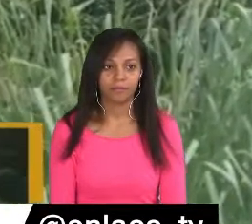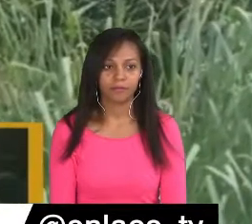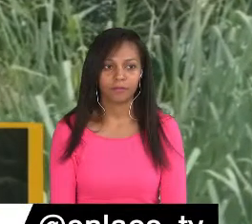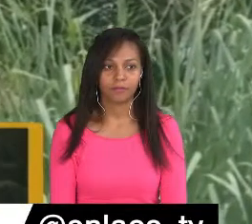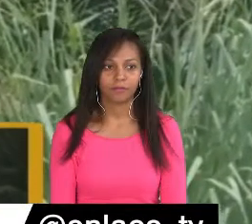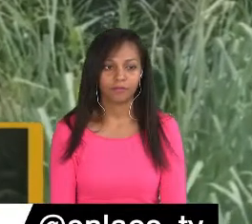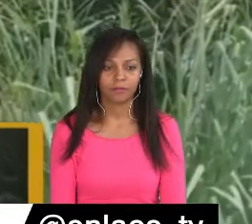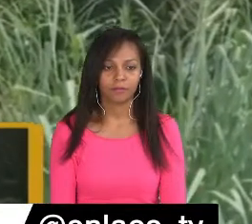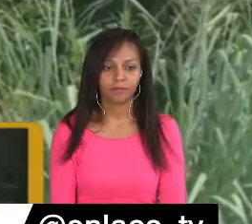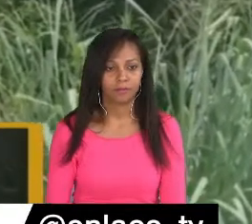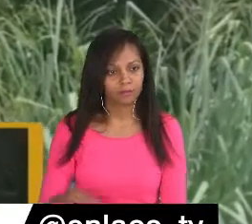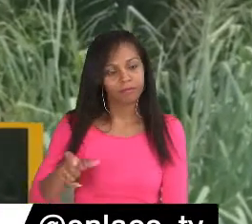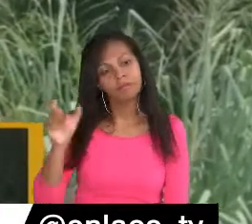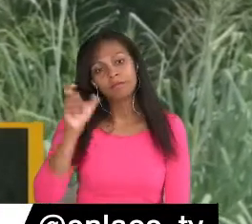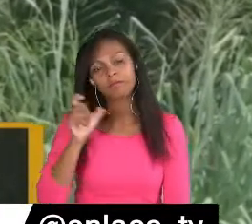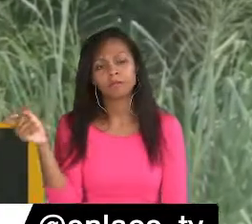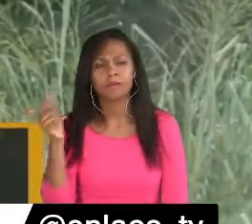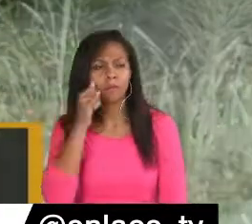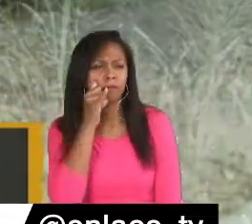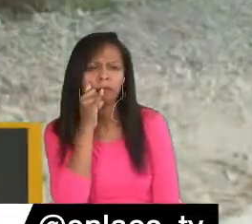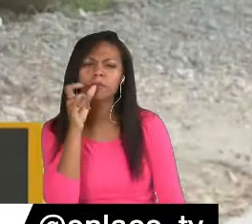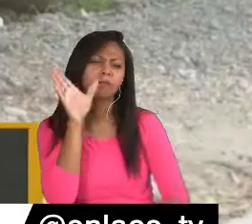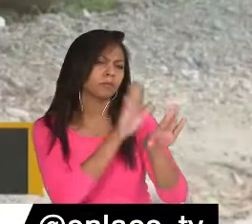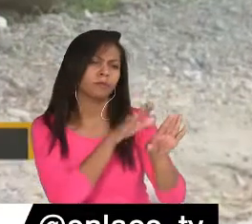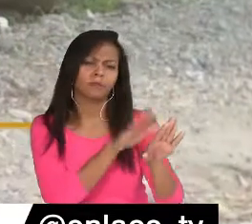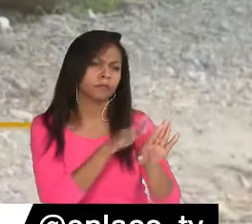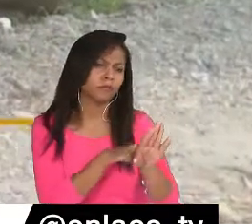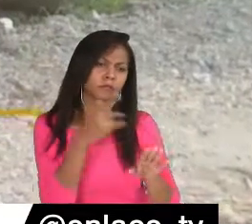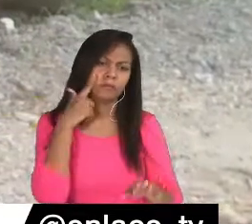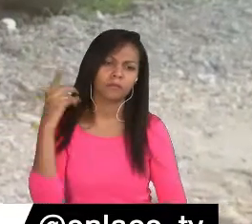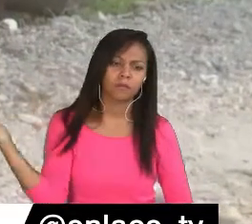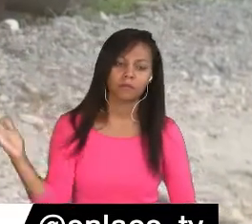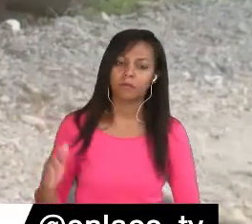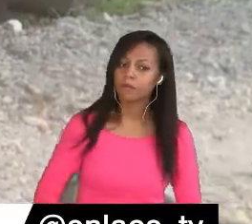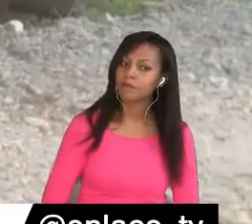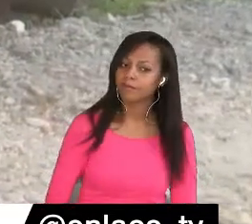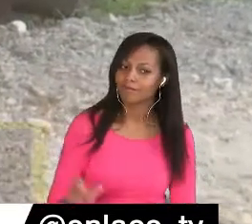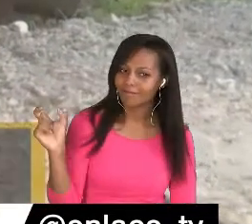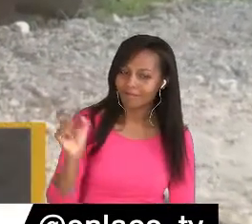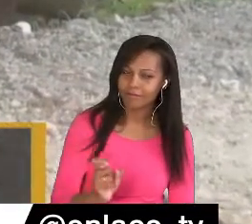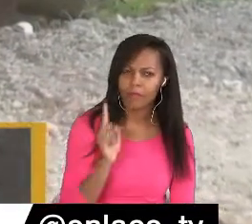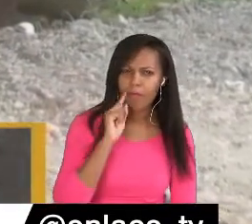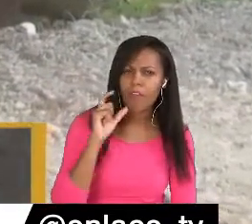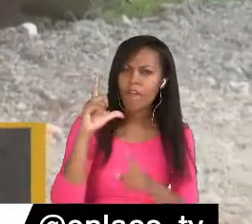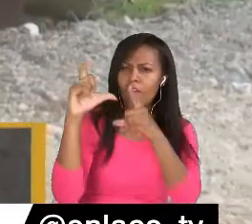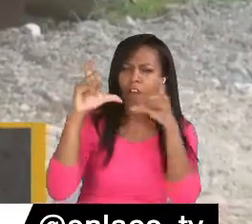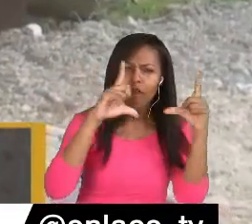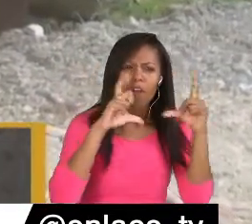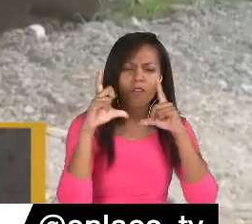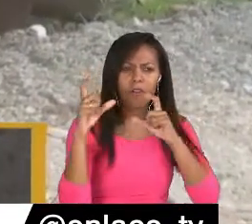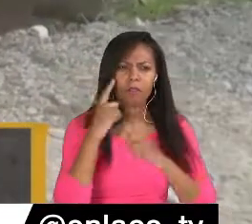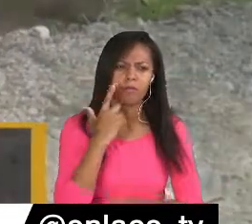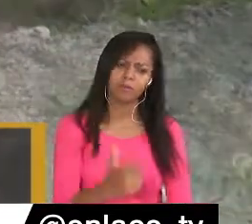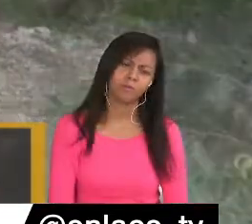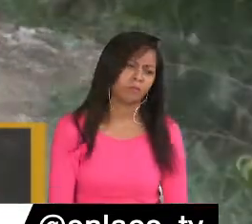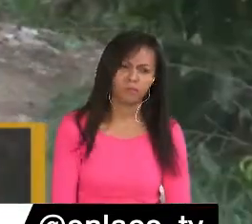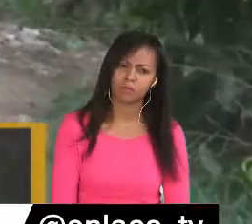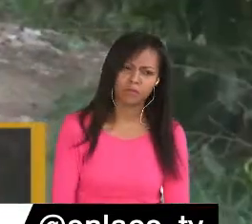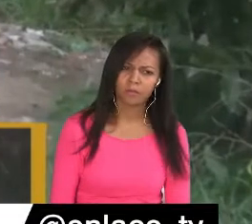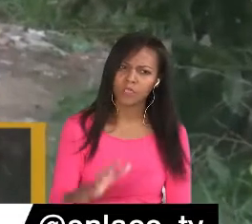En nuestro reportero ciudadano empezamos el recorrido con esta denuncia de un televidente que con estas fotografías muestra el deterioro que tienen